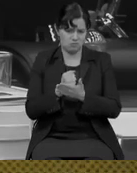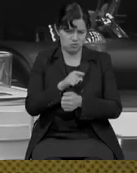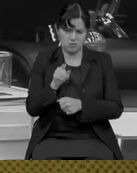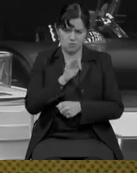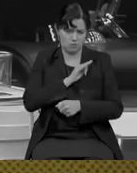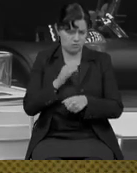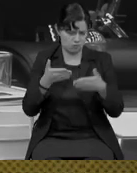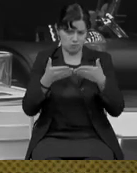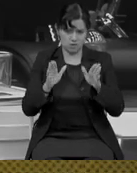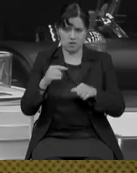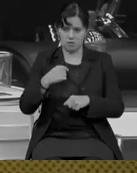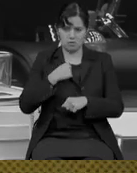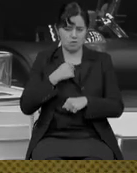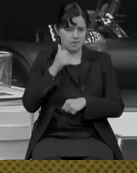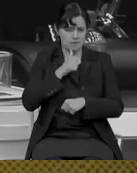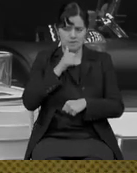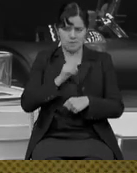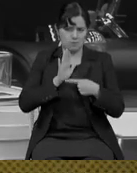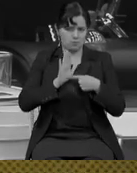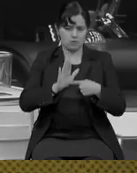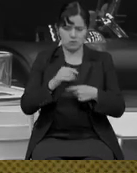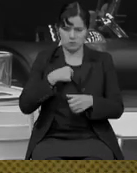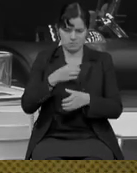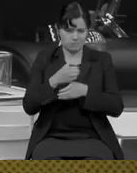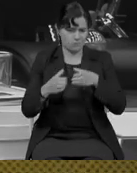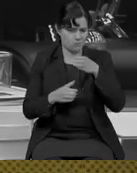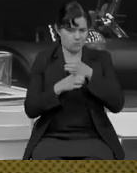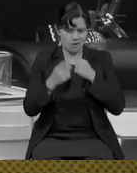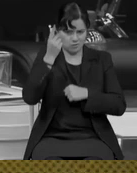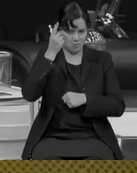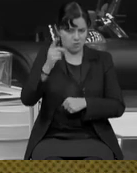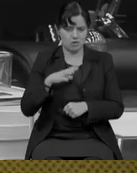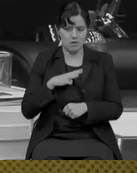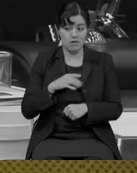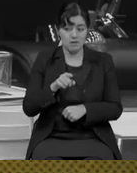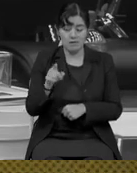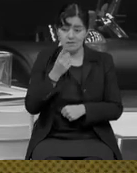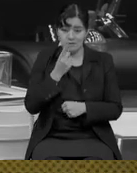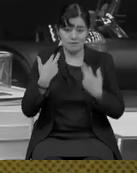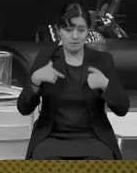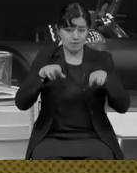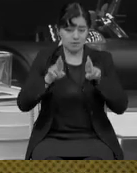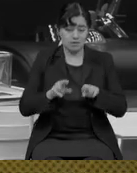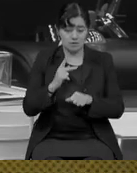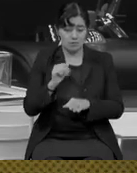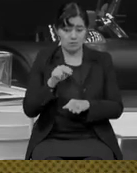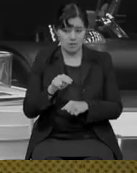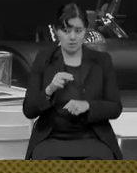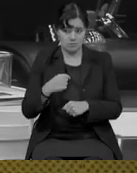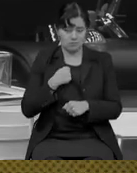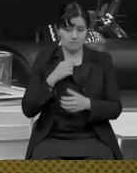Yo no oculto mi declaración patrimonial. Es una acusación gravísima la que hace el representante de Acción Nacional, que además yo